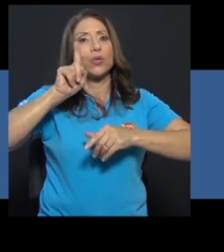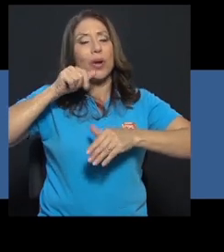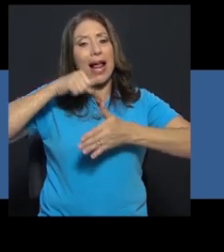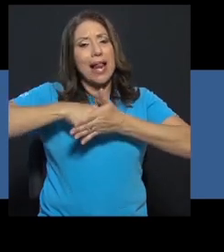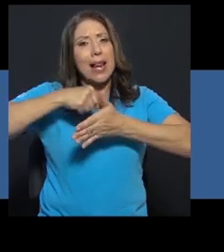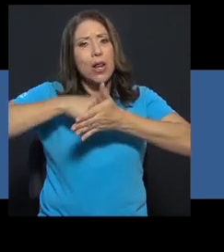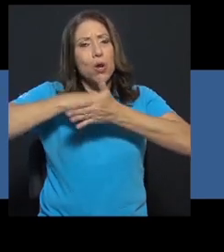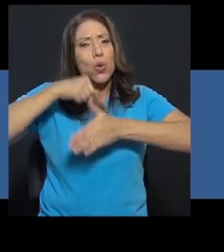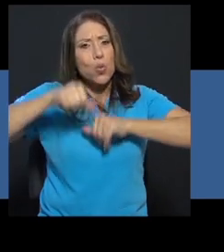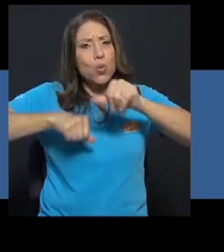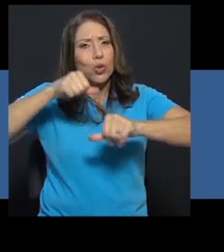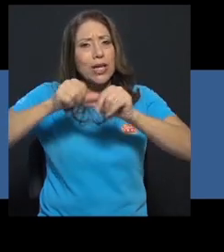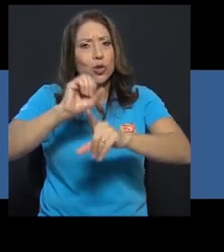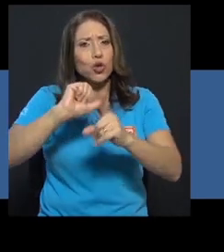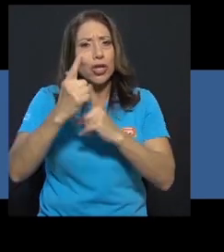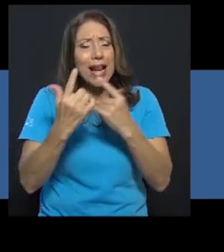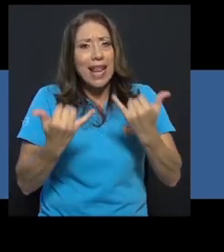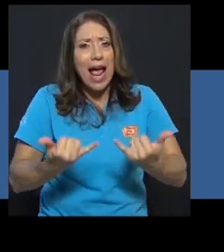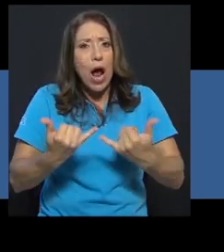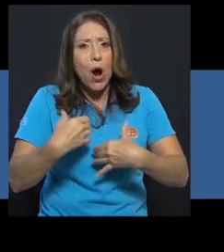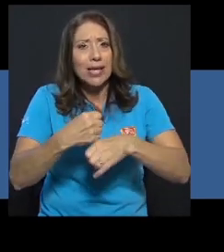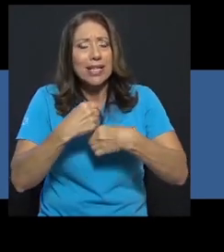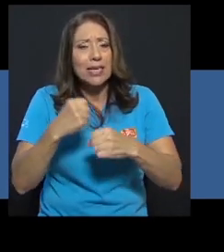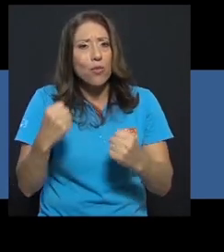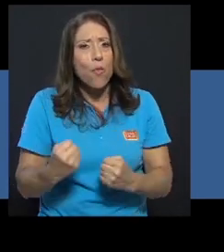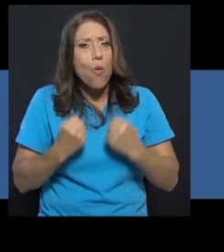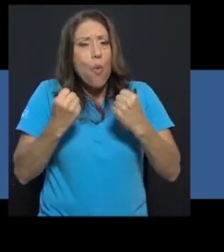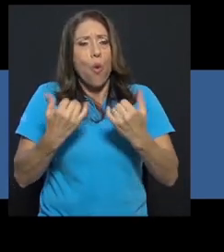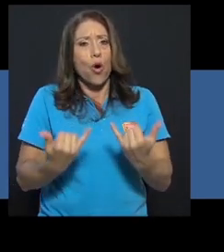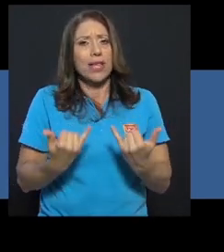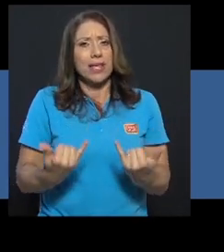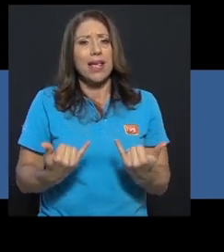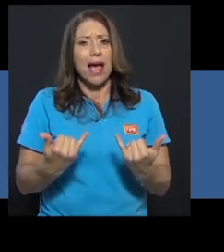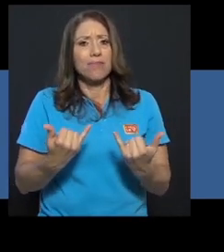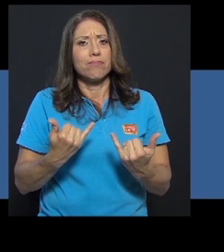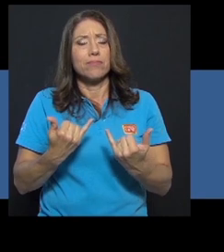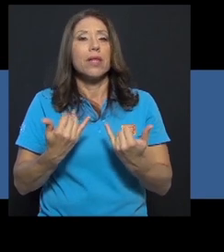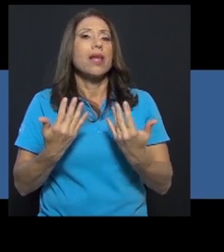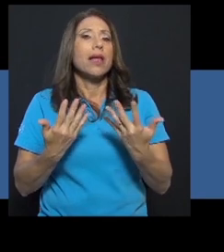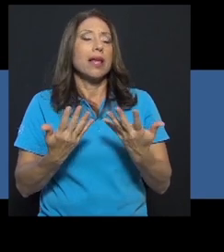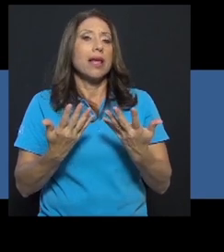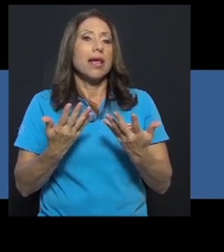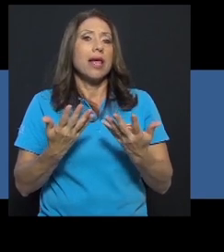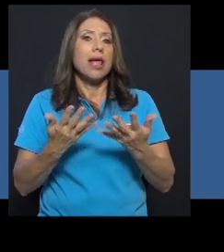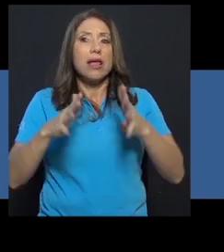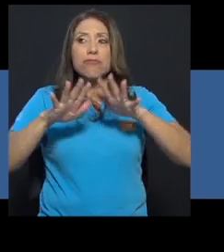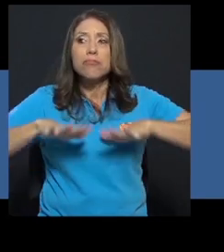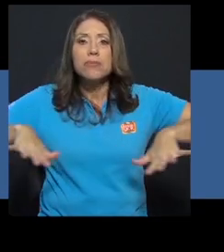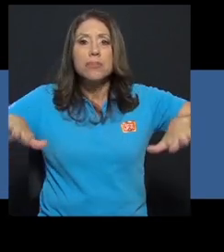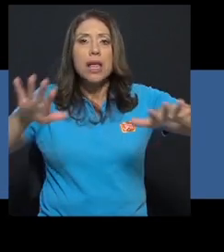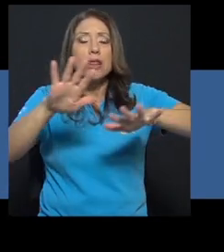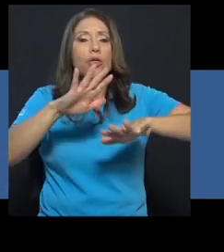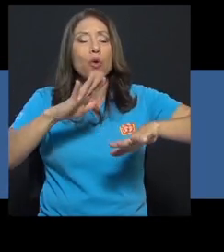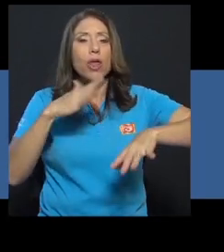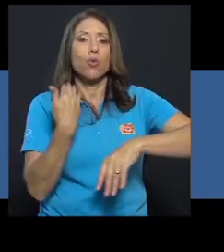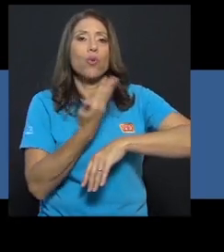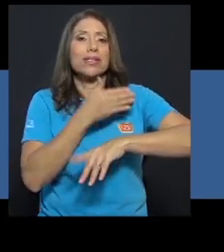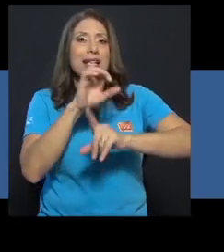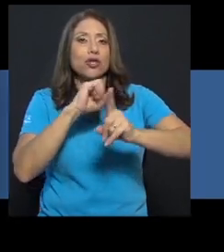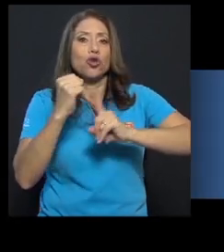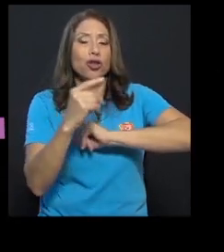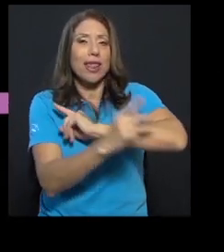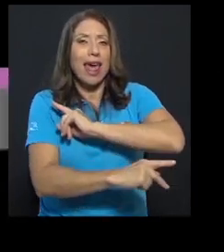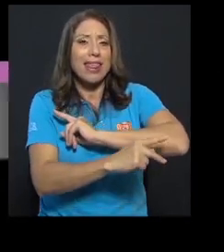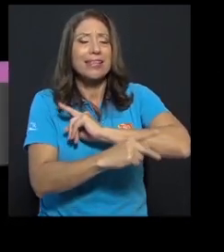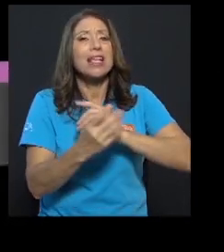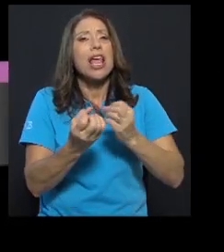es una lucha, digamos, social, digamos, que se está haciendo muy fuerte hoy día, digamos, con respecto, digamos, dentro de nuestras